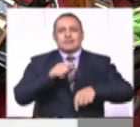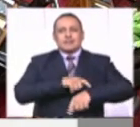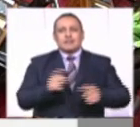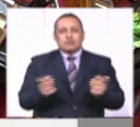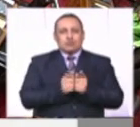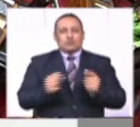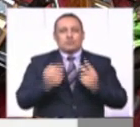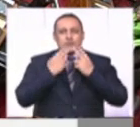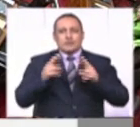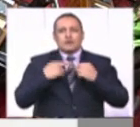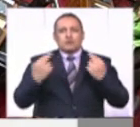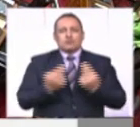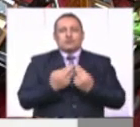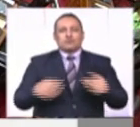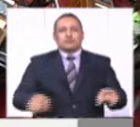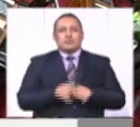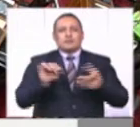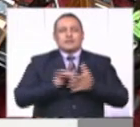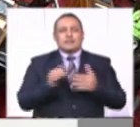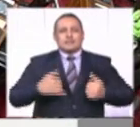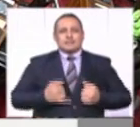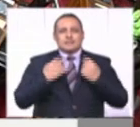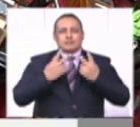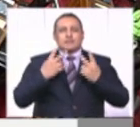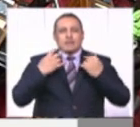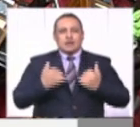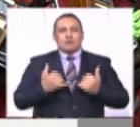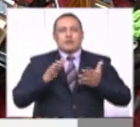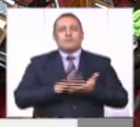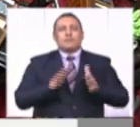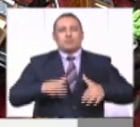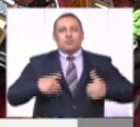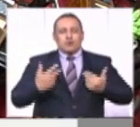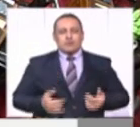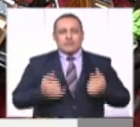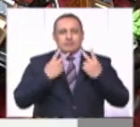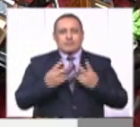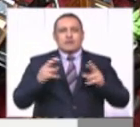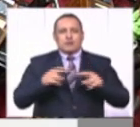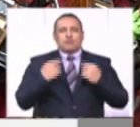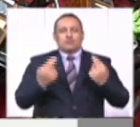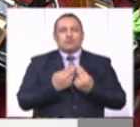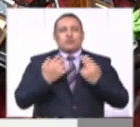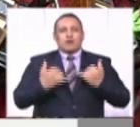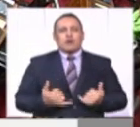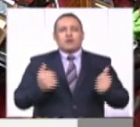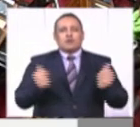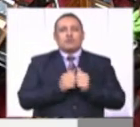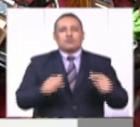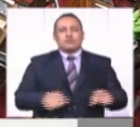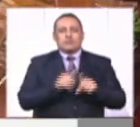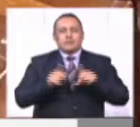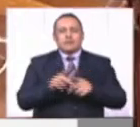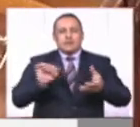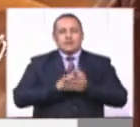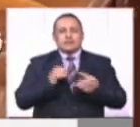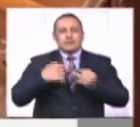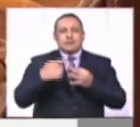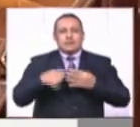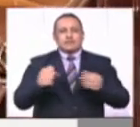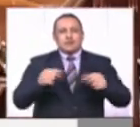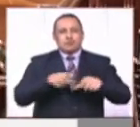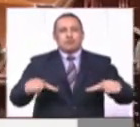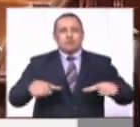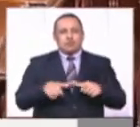esta sesión plenaria hay que mencionar también que van a poder ver la sesión del pleno en vivo como siempre a través de nuestras